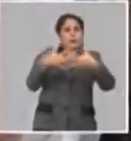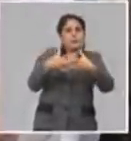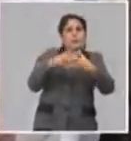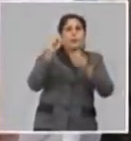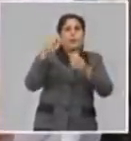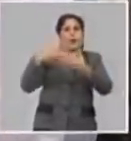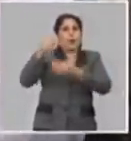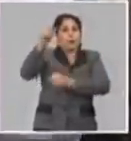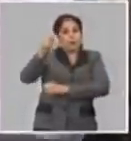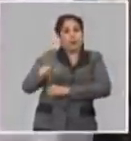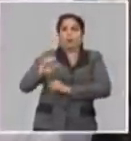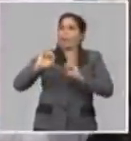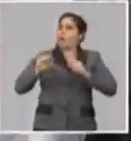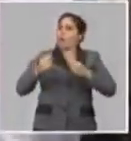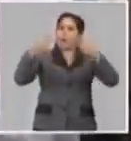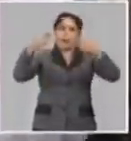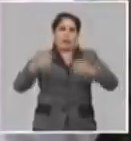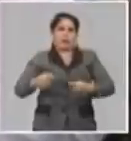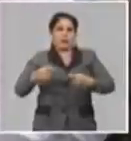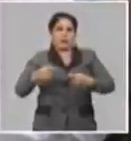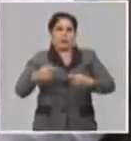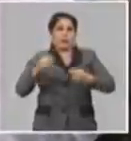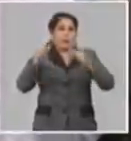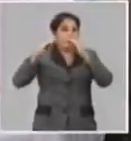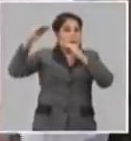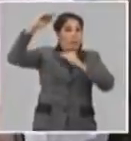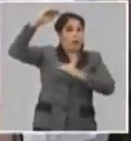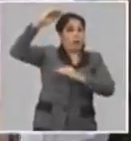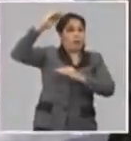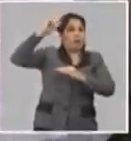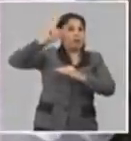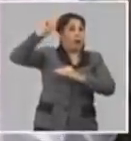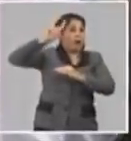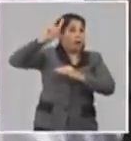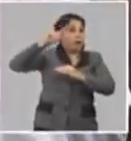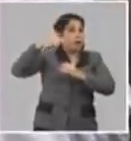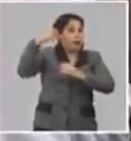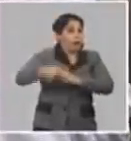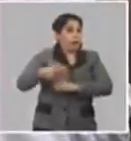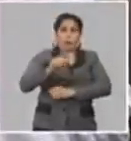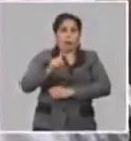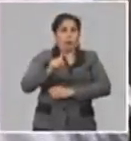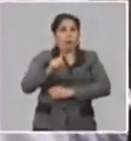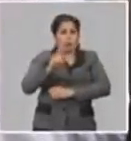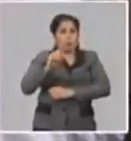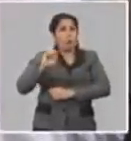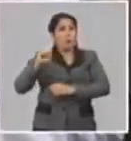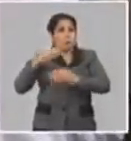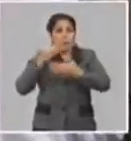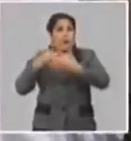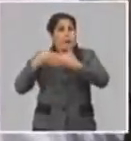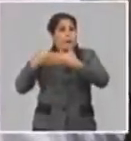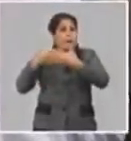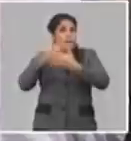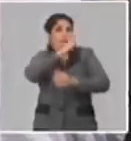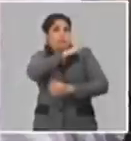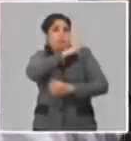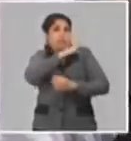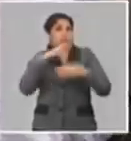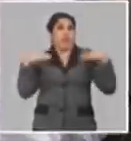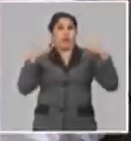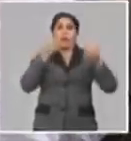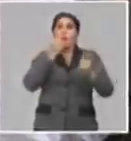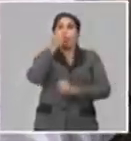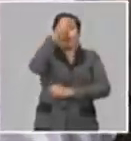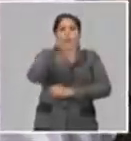un empresario y que no le corresponde a los niveles superiores de dirección, y que no tenemos que estar en los ministerios ni en los niveles superiores de dirección del país